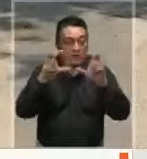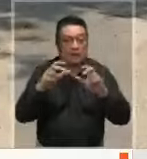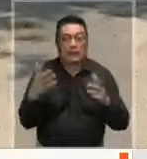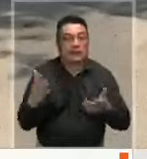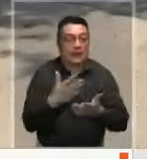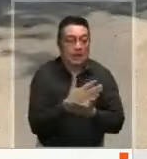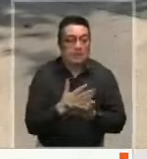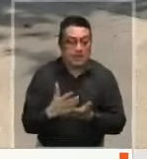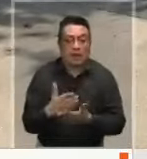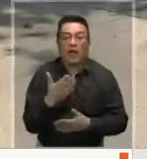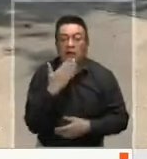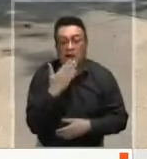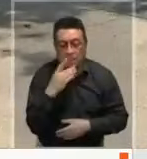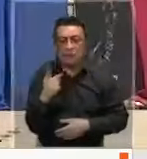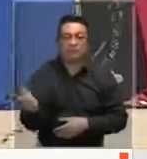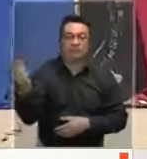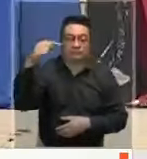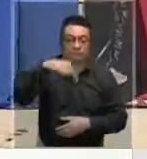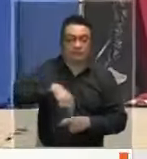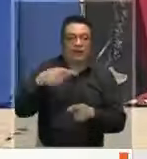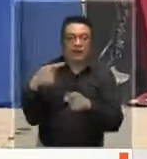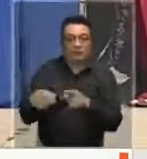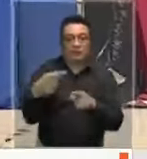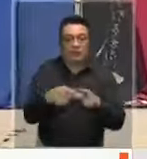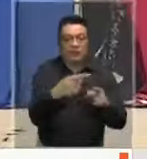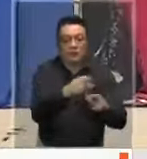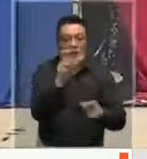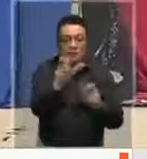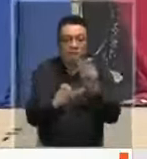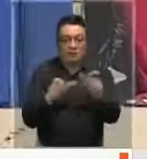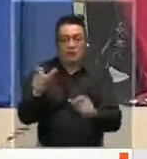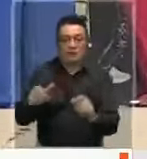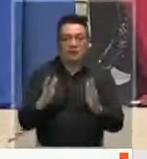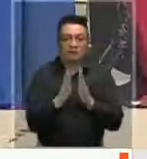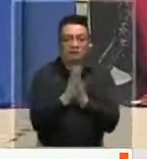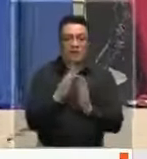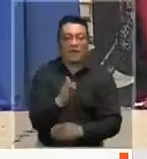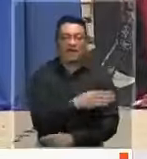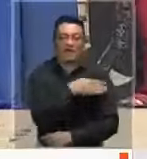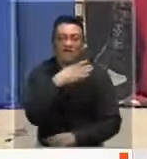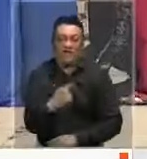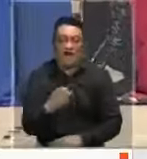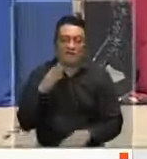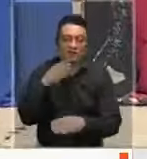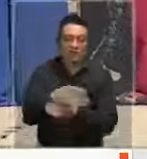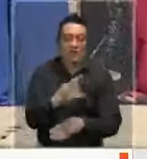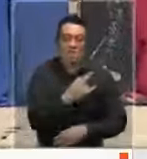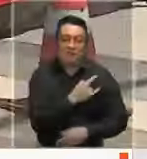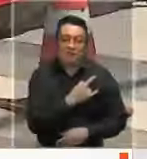suceder y por supuesto también de la llegada del resto de los peregrinos y personas de fe que se han acercado hasta el Templo Votivo de Maipú y que lo seguirán haciendo.